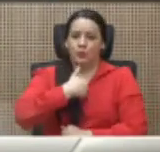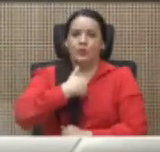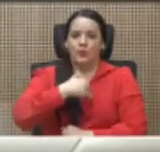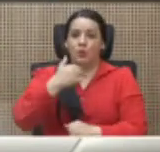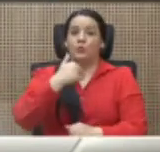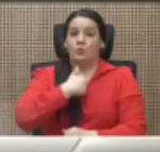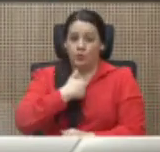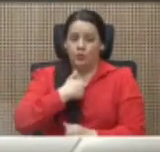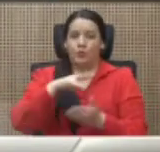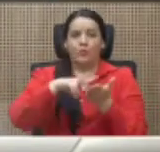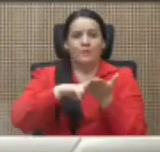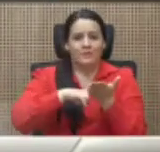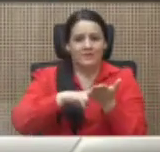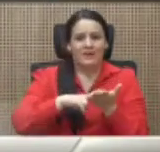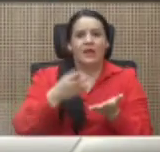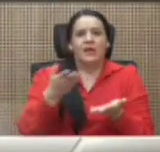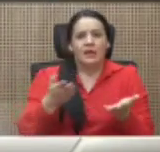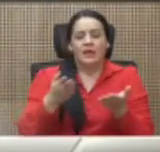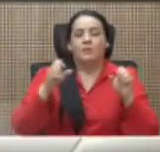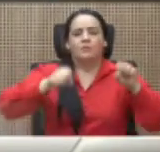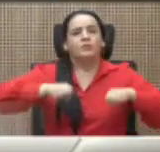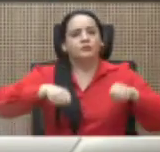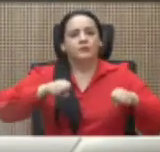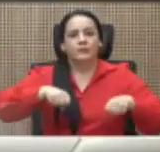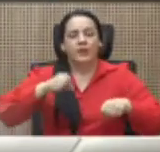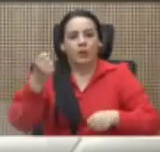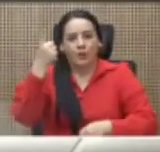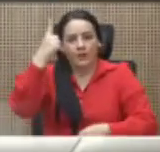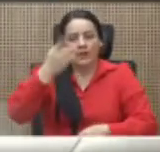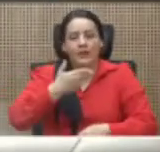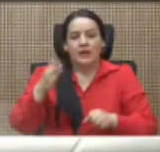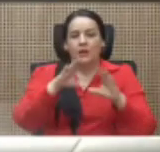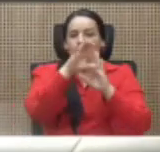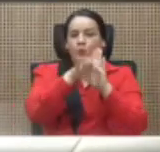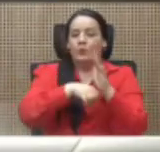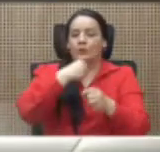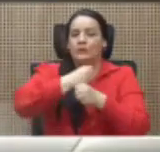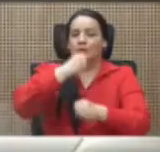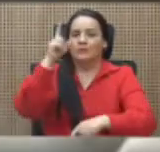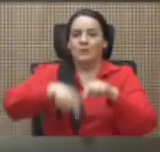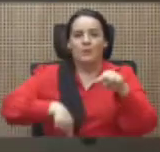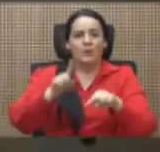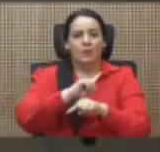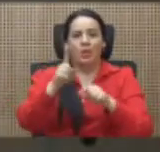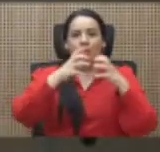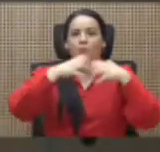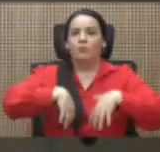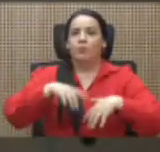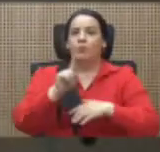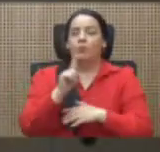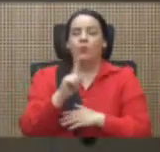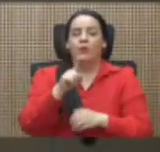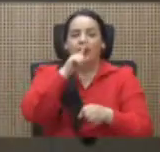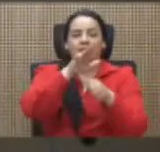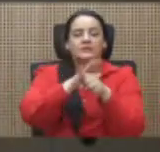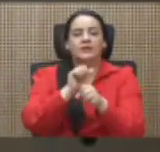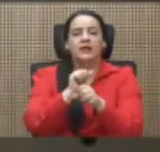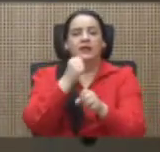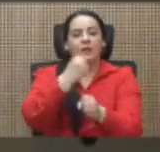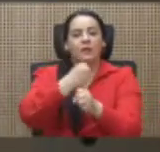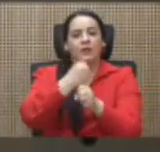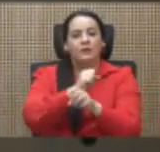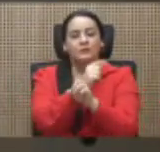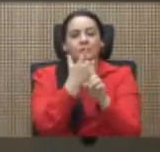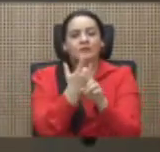tuvo Liberación Nacional la capacidad de comprender que el Código de Trabajo no se podía echar abajo, que las garantías laborales y sociales